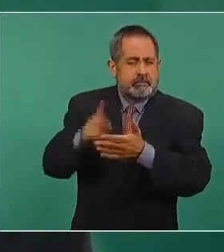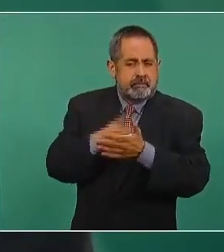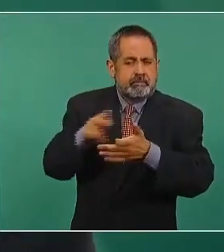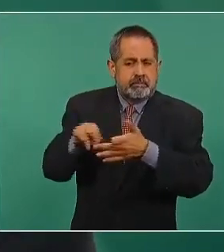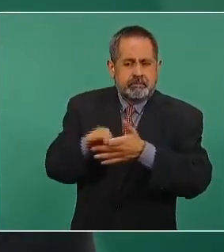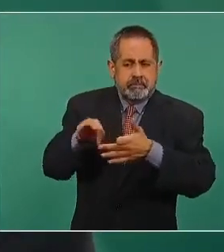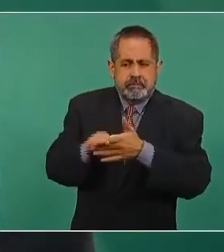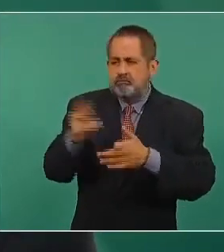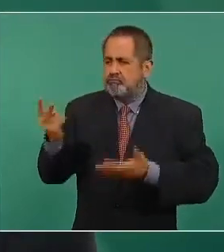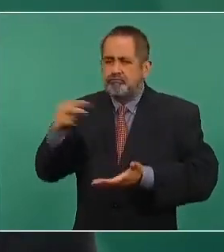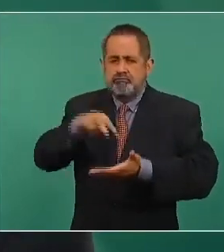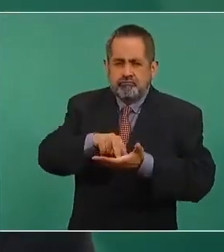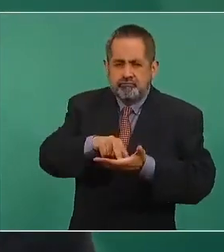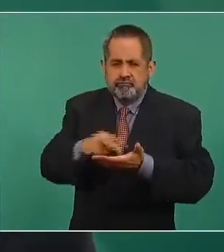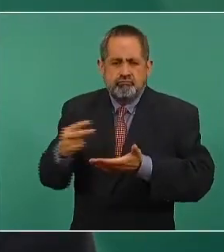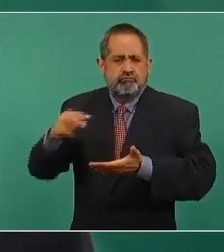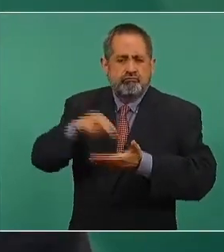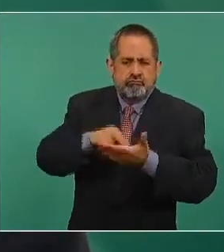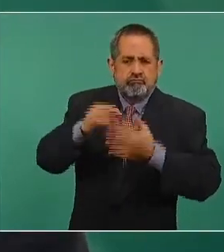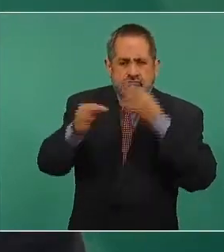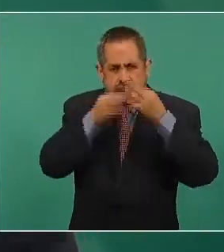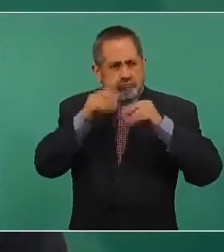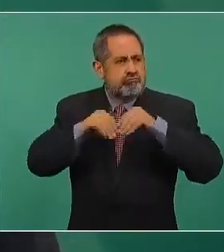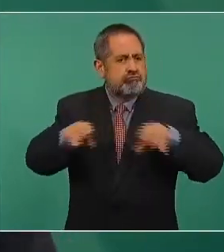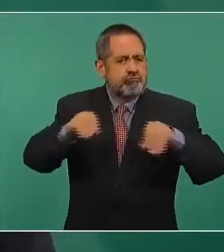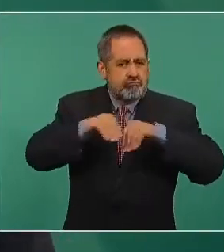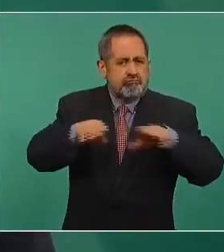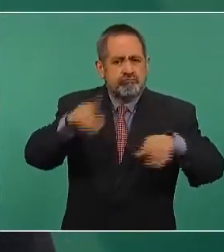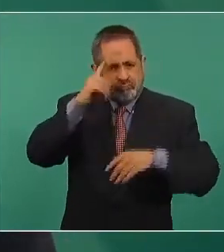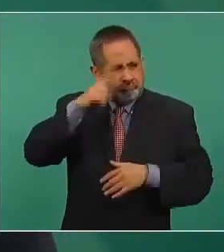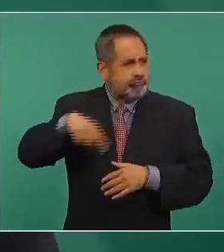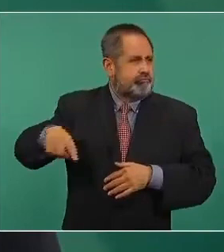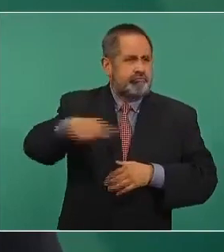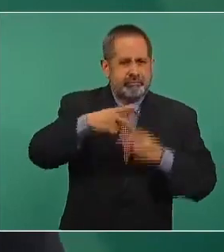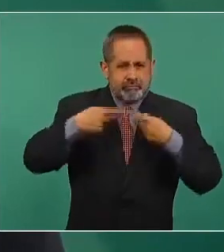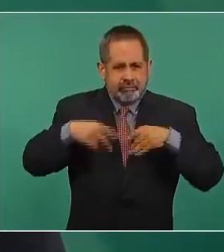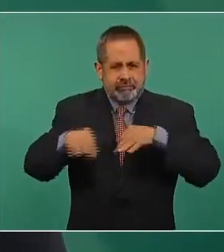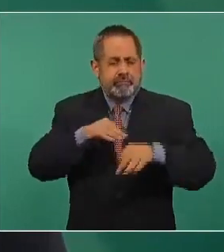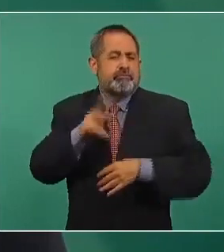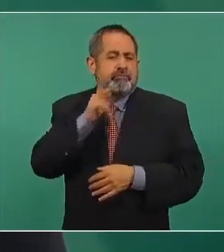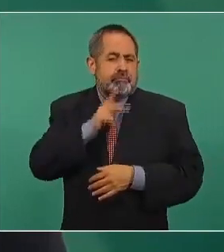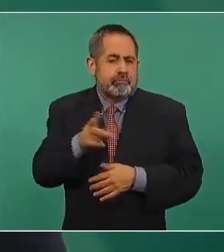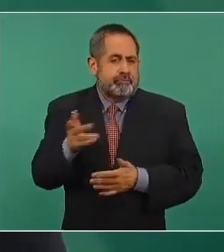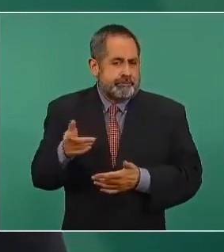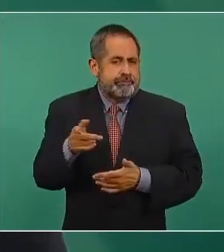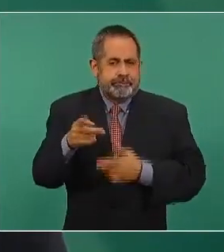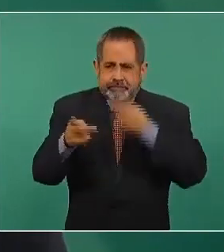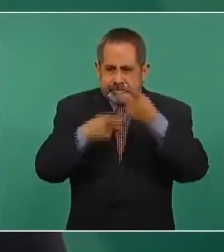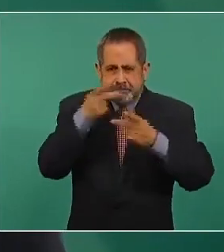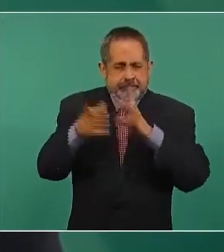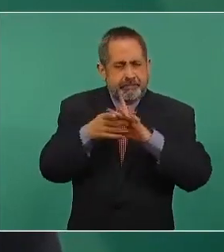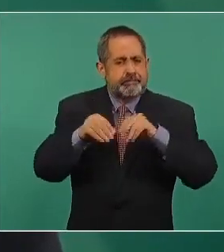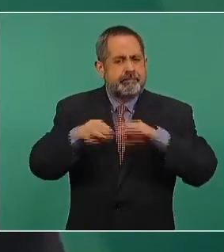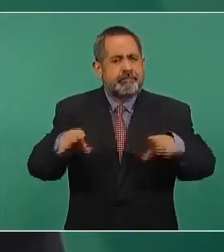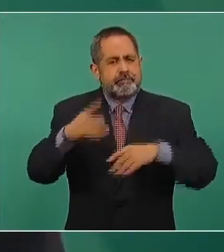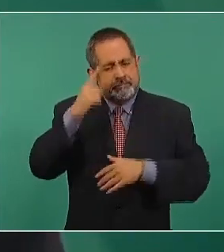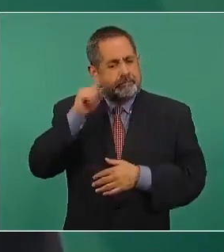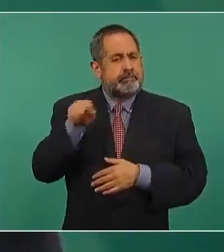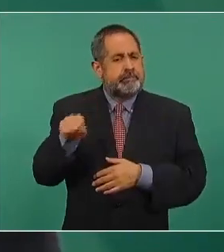estar informando a todos los trabajadores petroleros y a todos los que aspiran a